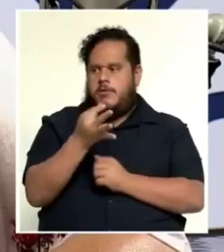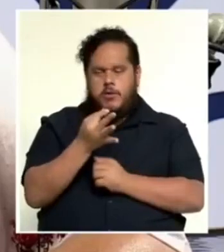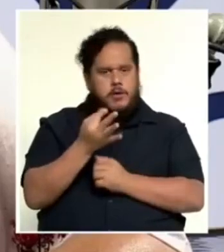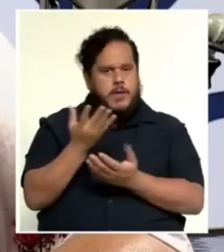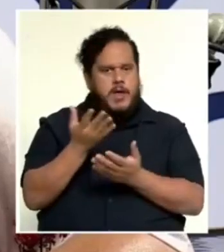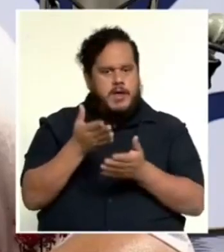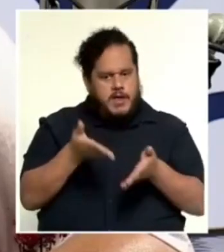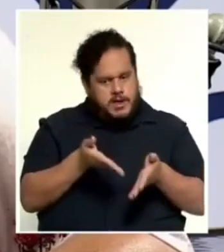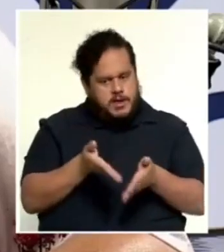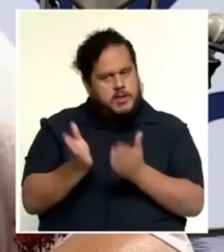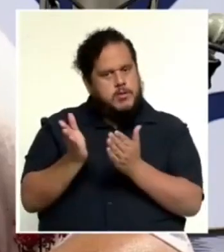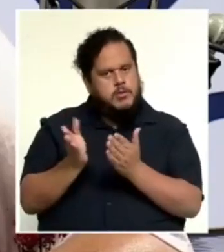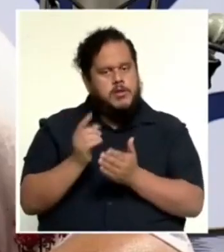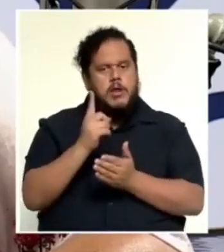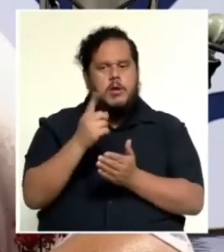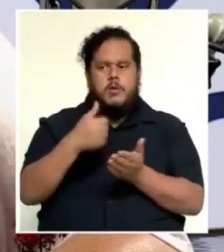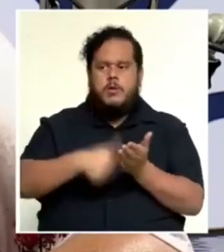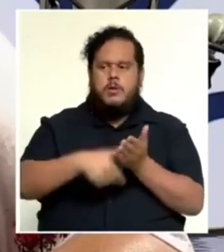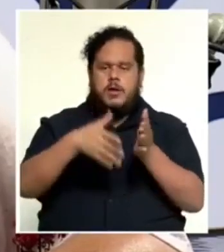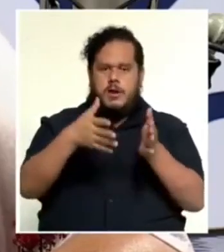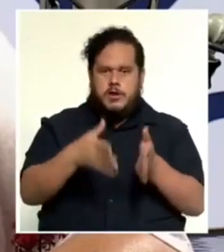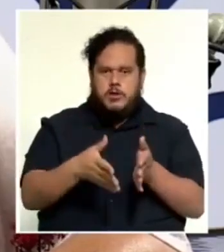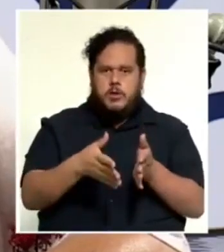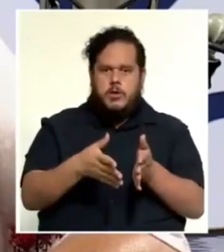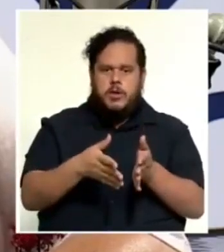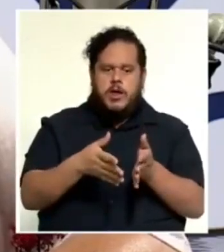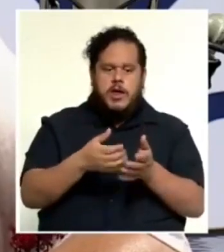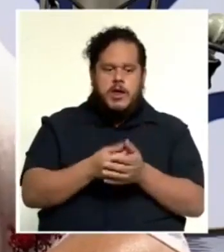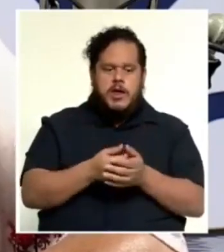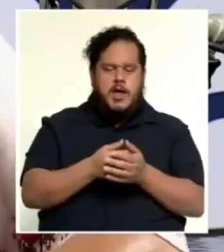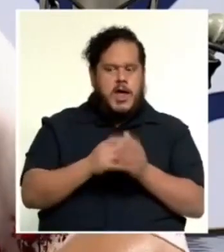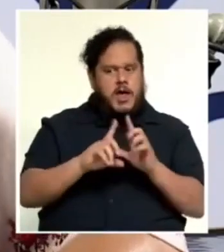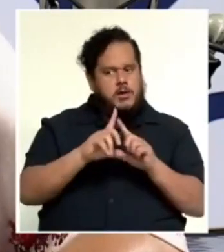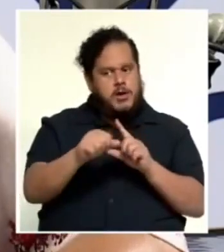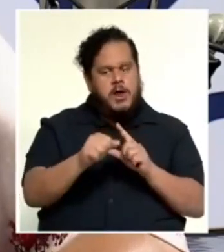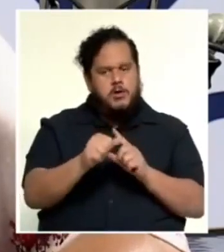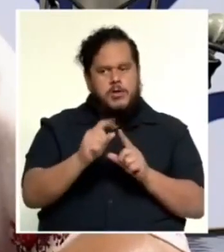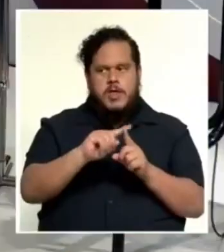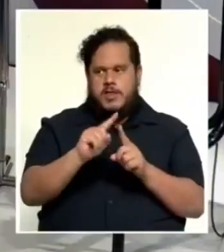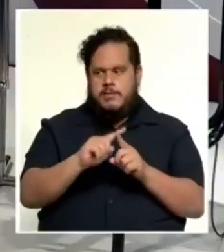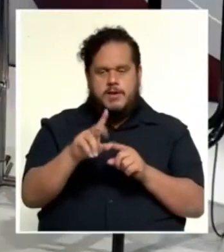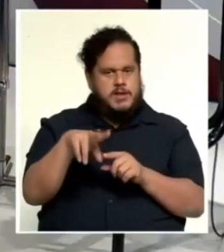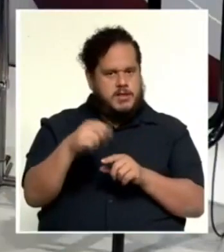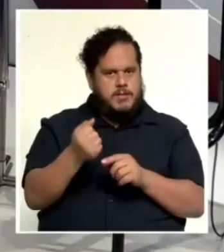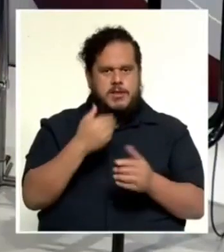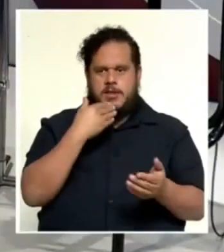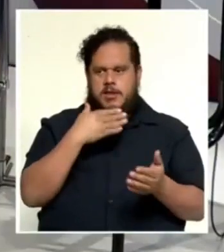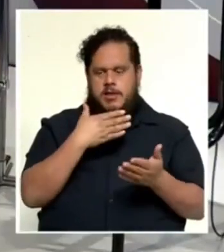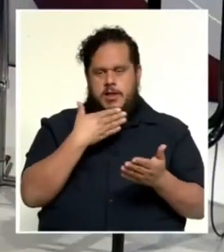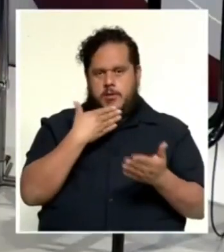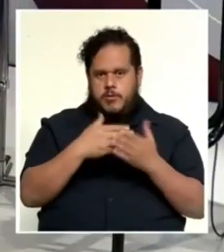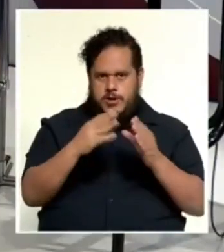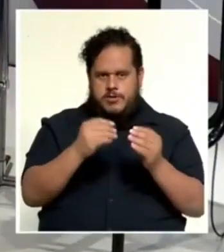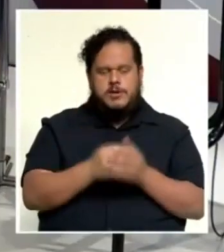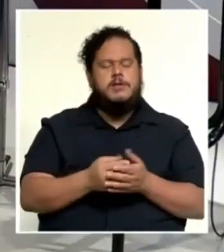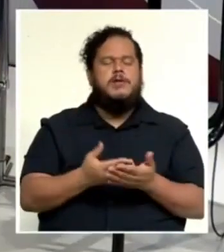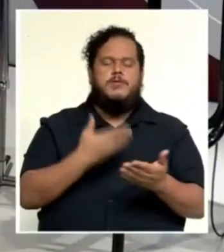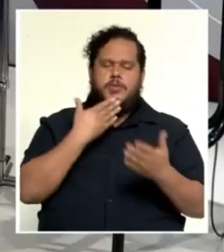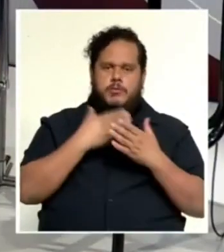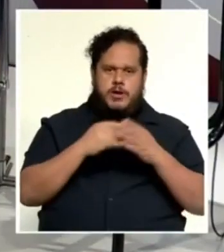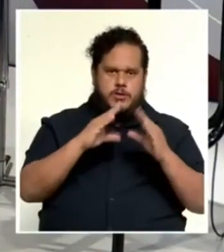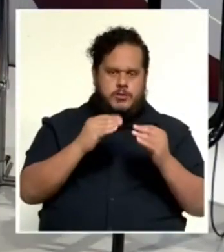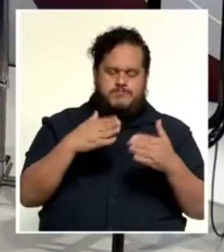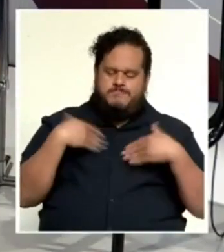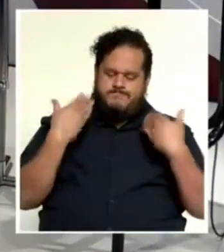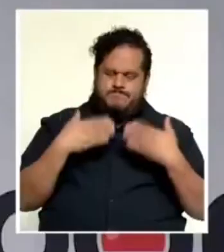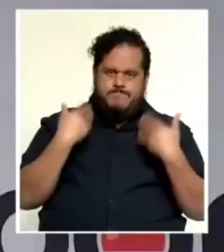se conduce un elector determinado a lo largo de varios meses. Daniel, gracias, buenas noches. Buenas noches, amigos, encantado de estar con